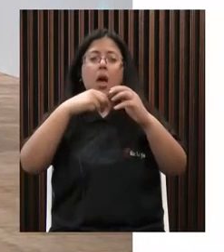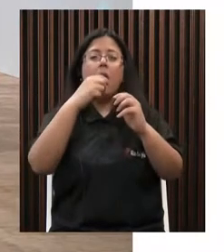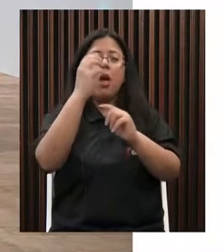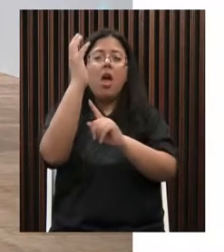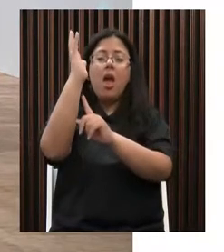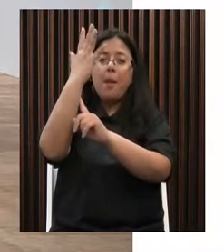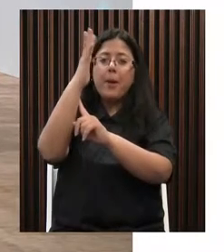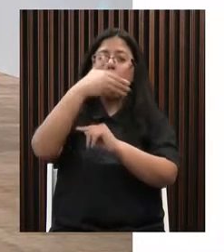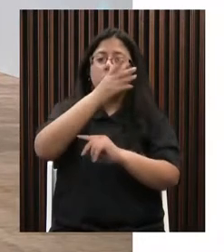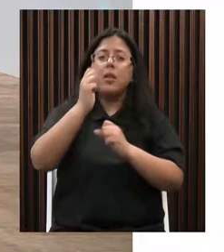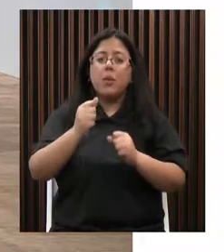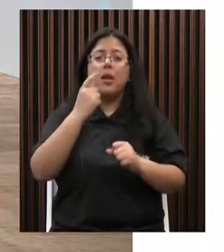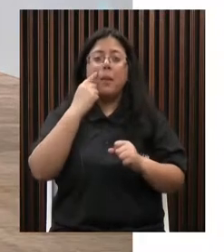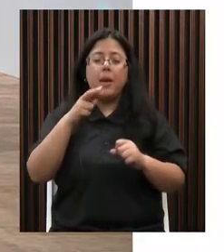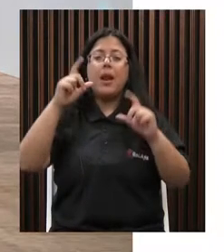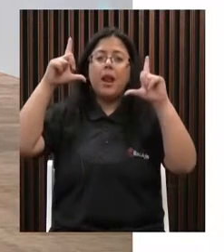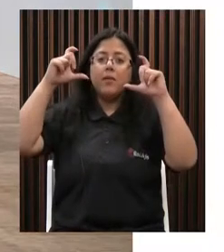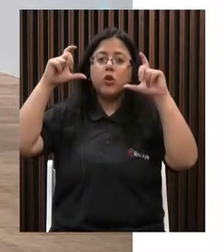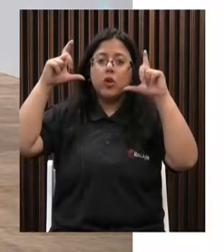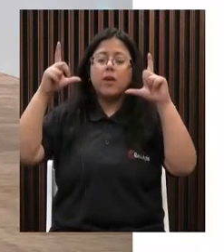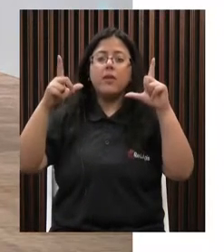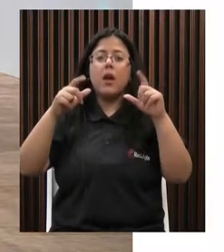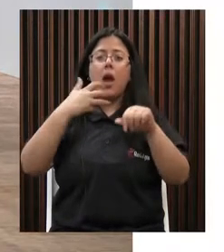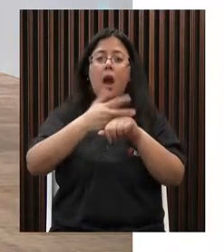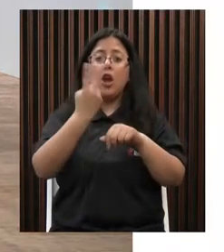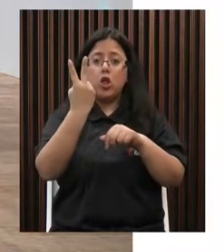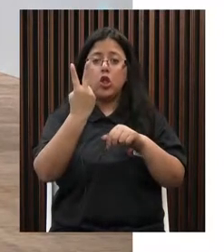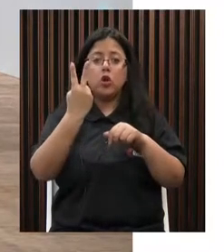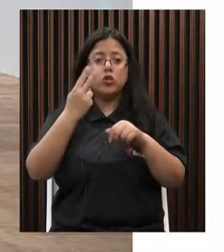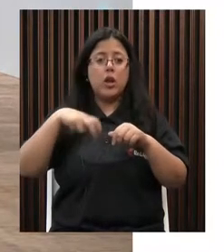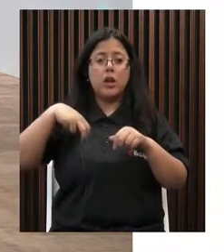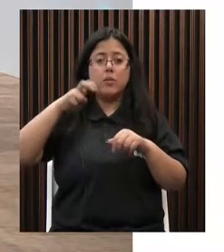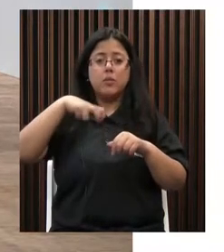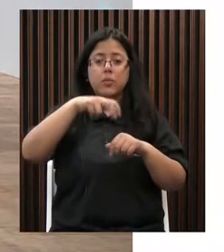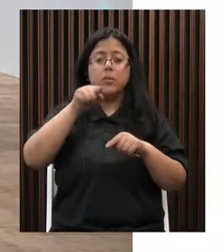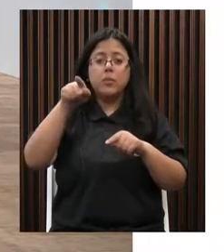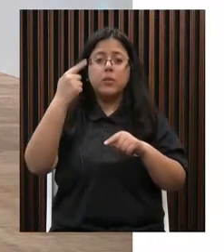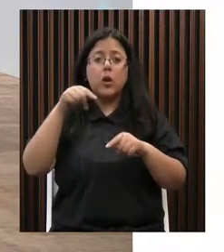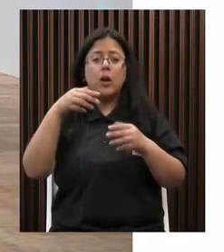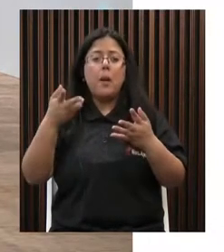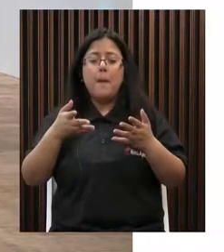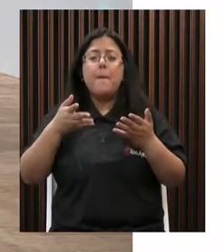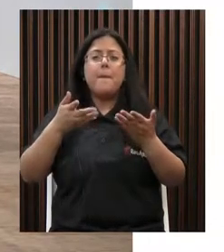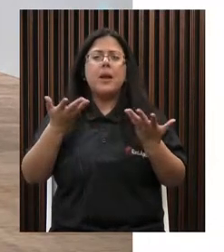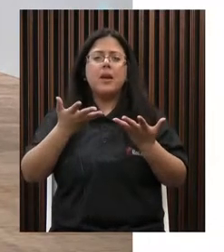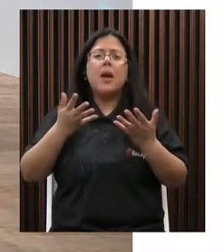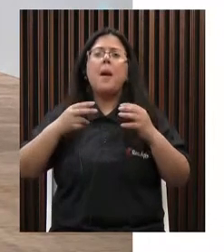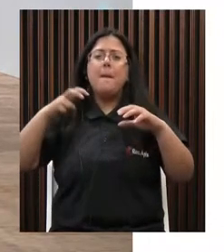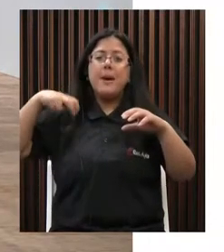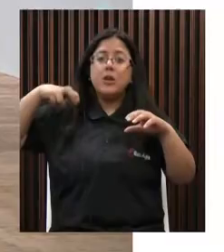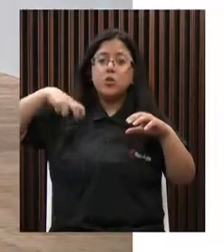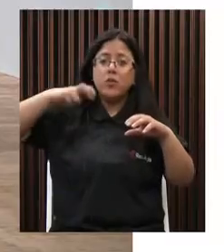en la fotografía, hay dos peldaños ahí, para subir y dos para bajar.